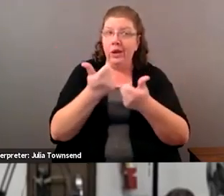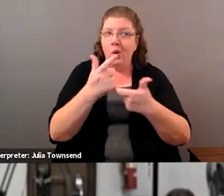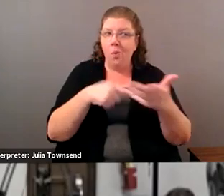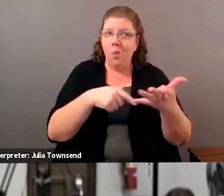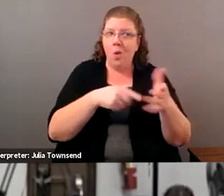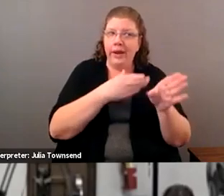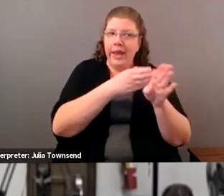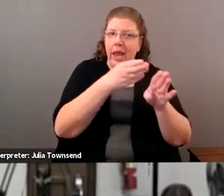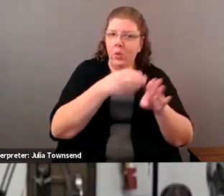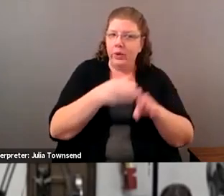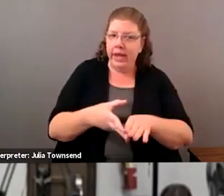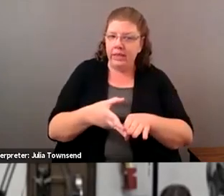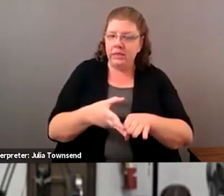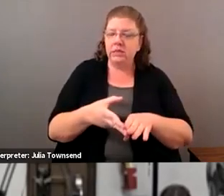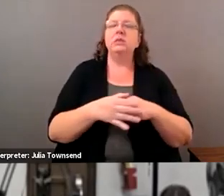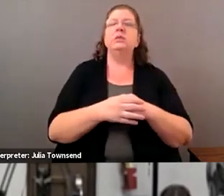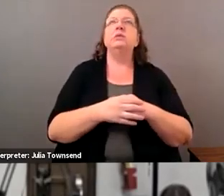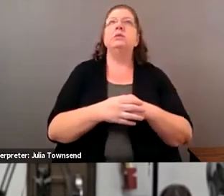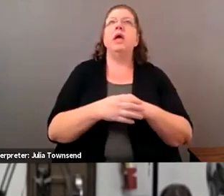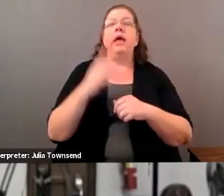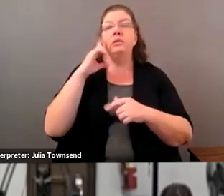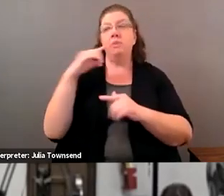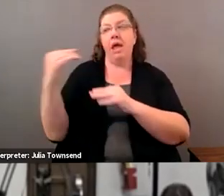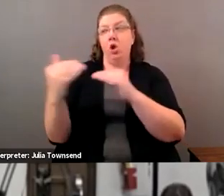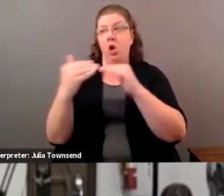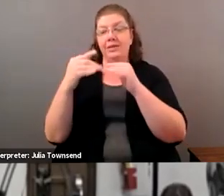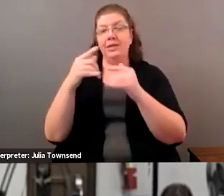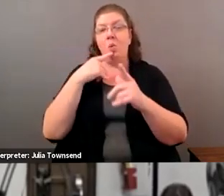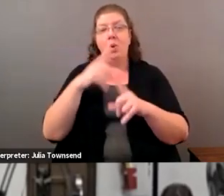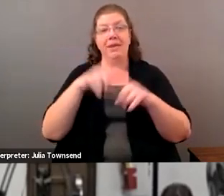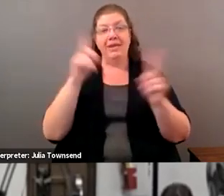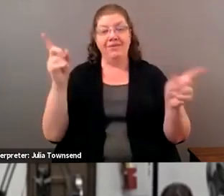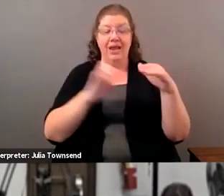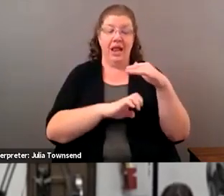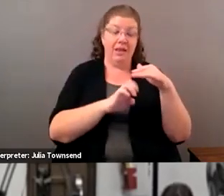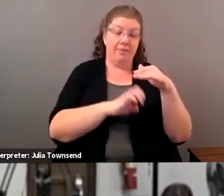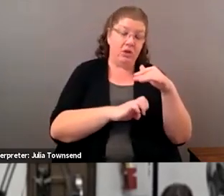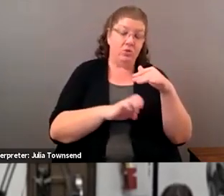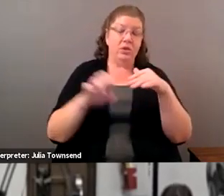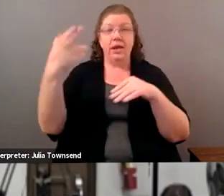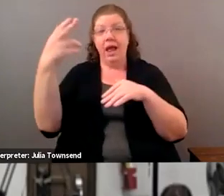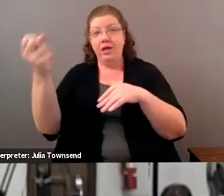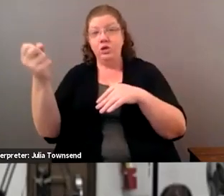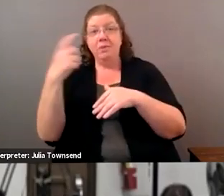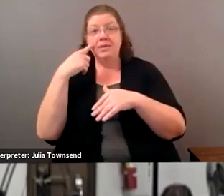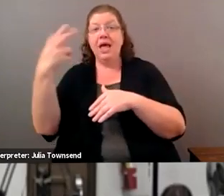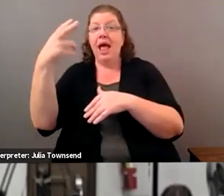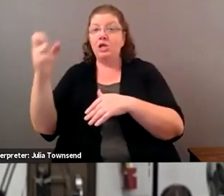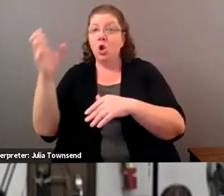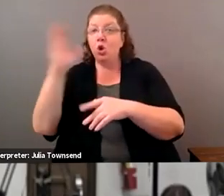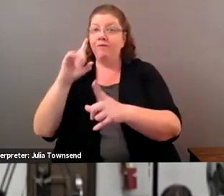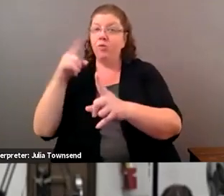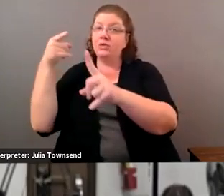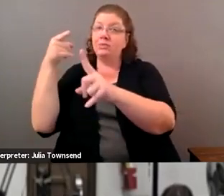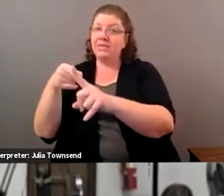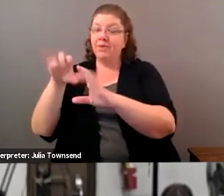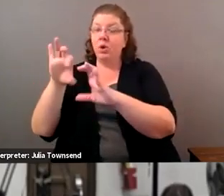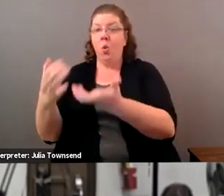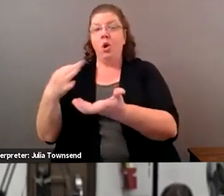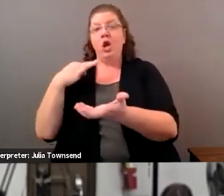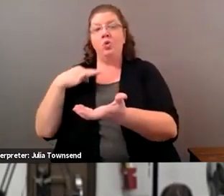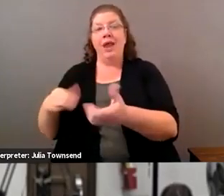áreas y con mis colegas dijeron va a ser distinto entre primaria y secundaria y preparatoria porque en preparatoria estamos buscando